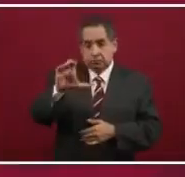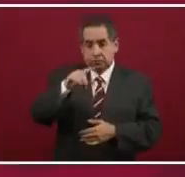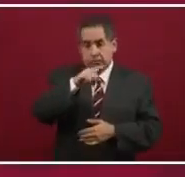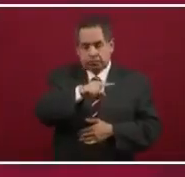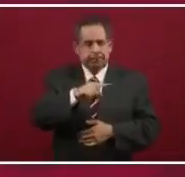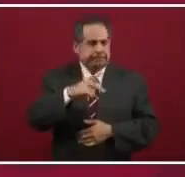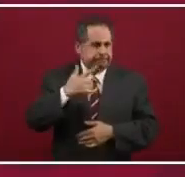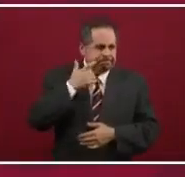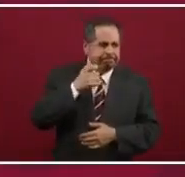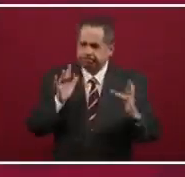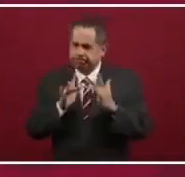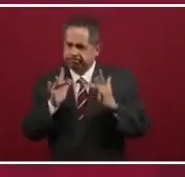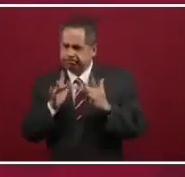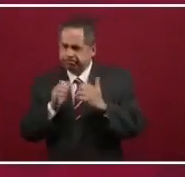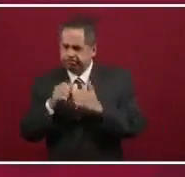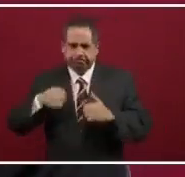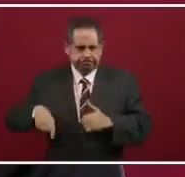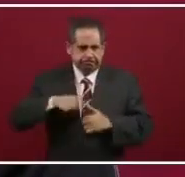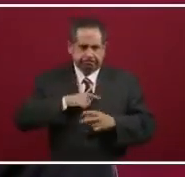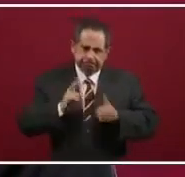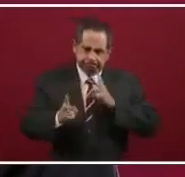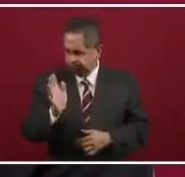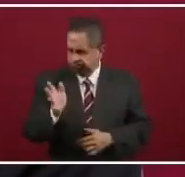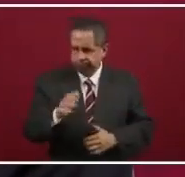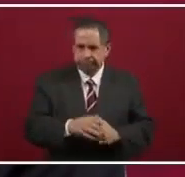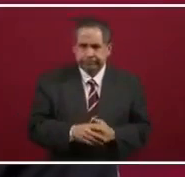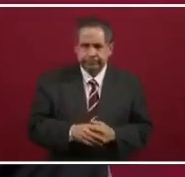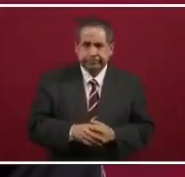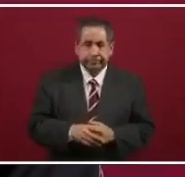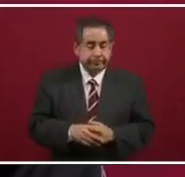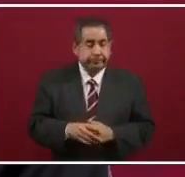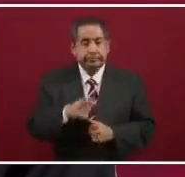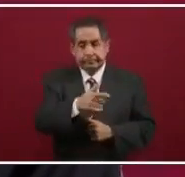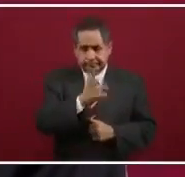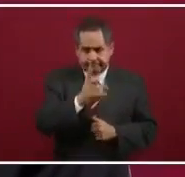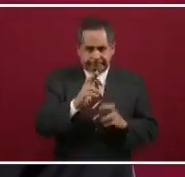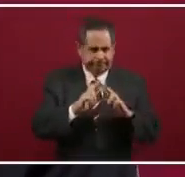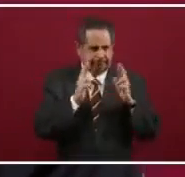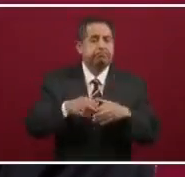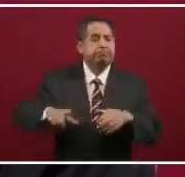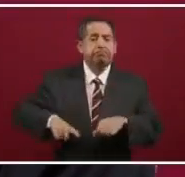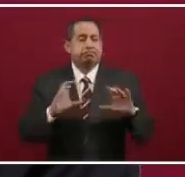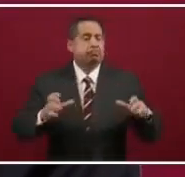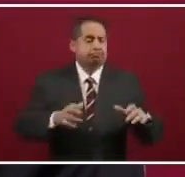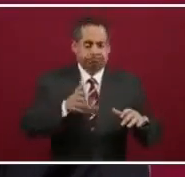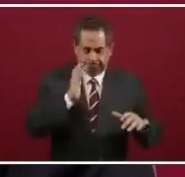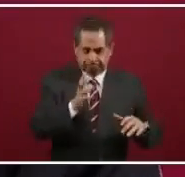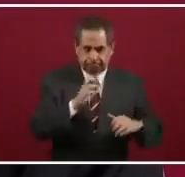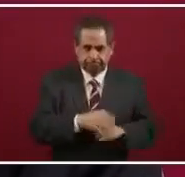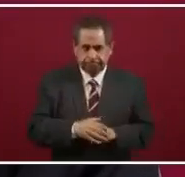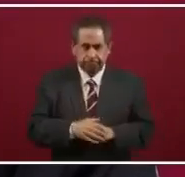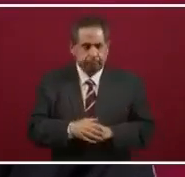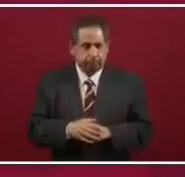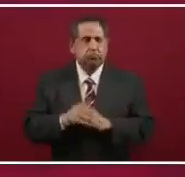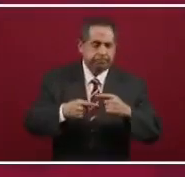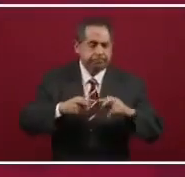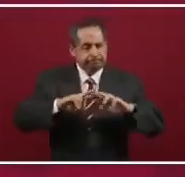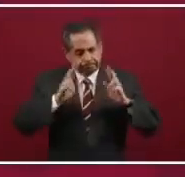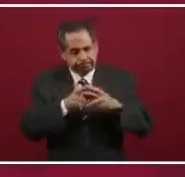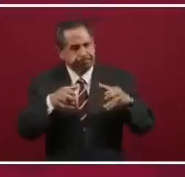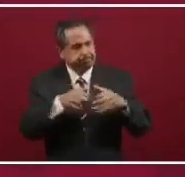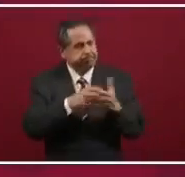estado tratando con nosotros el tema educativo. Hubo esta reunión con gobernadores. Nos vamos a volver a